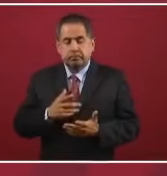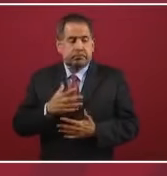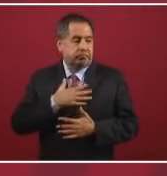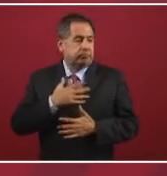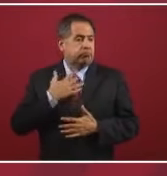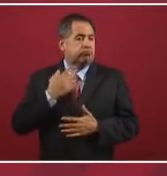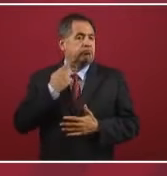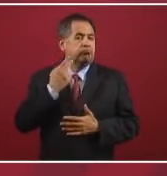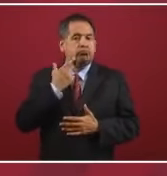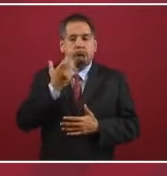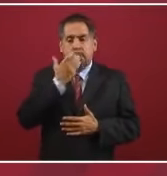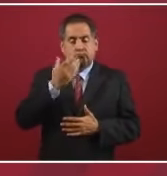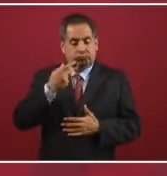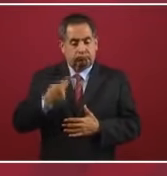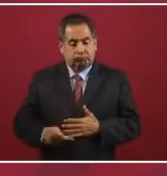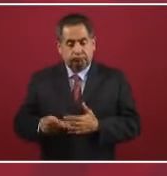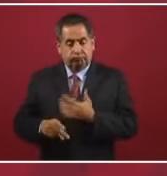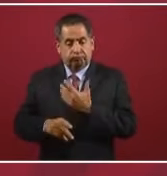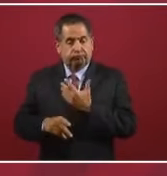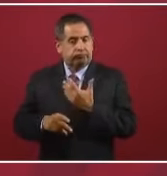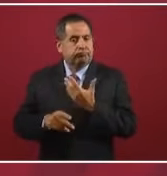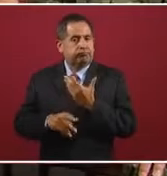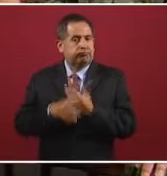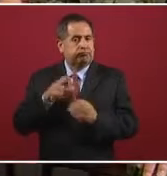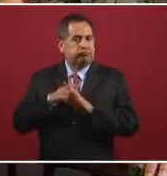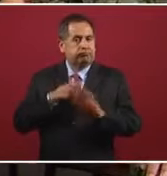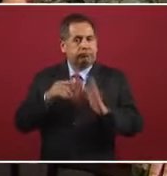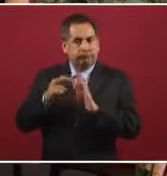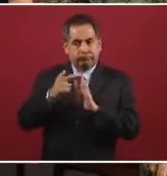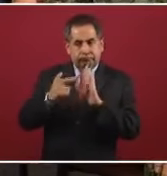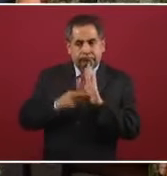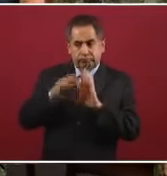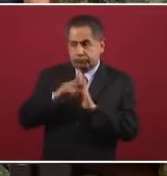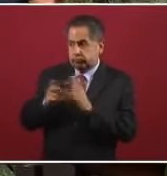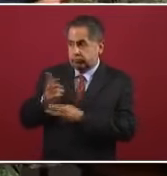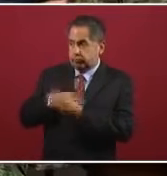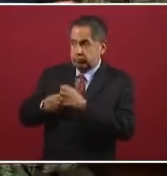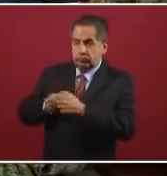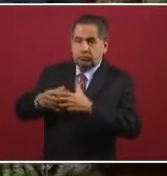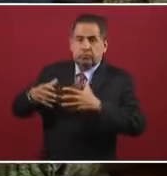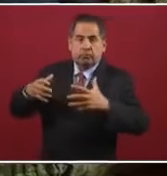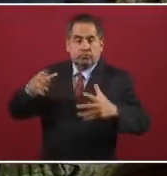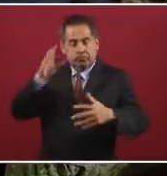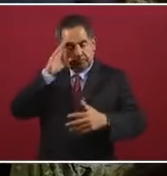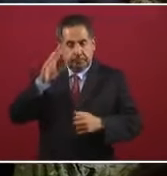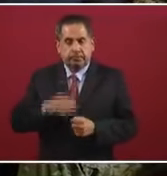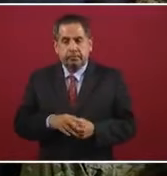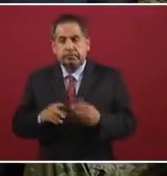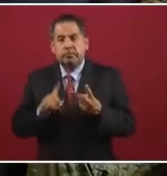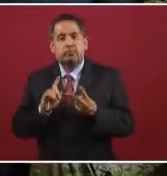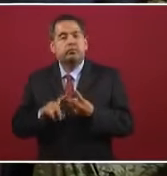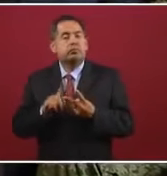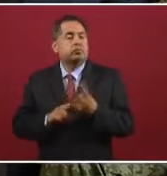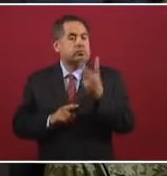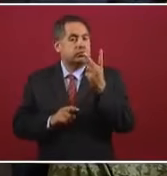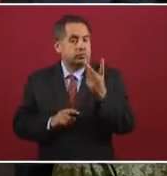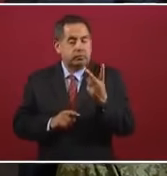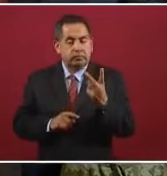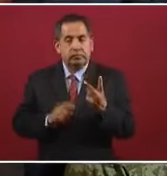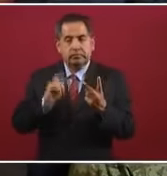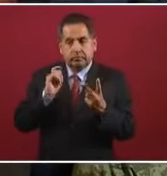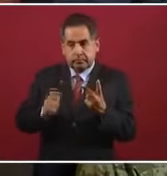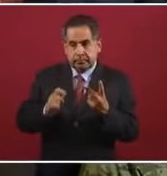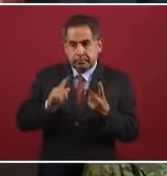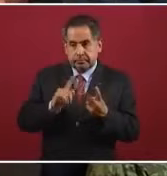política migratoria en virtud del incremento tan grande que tuvo. Segundo lugar, que esto se logró y de manera muy importante